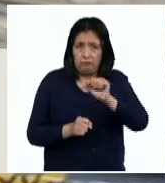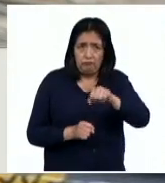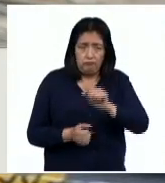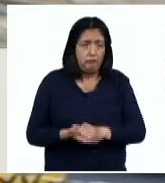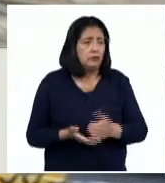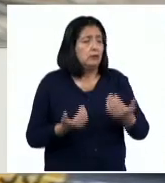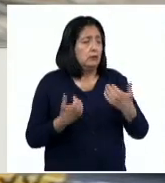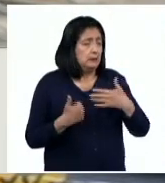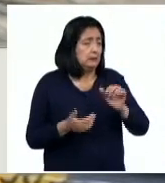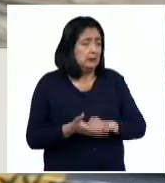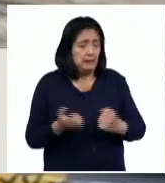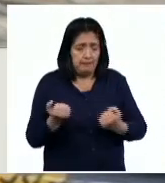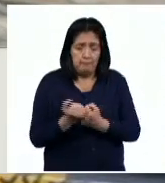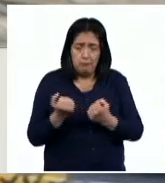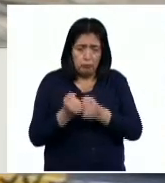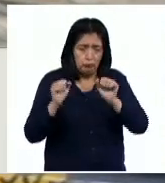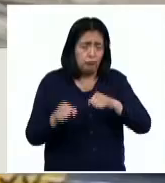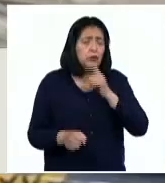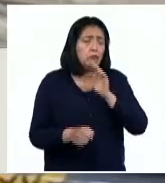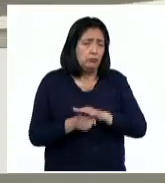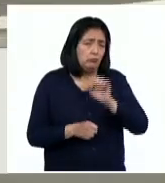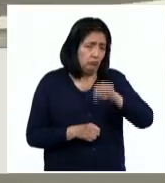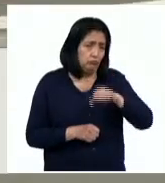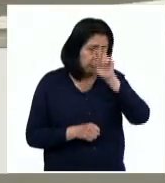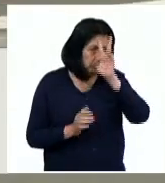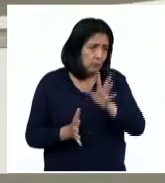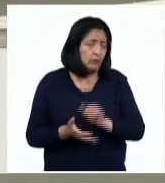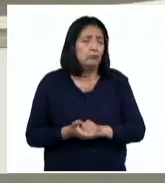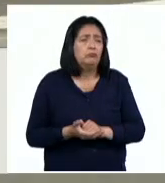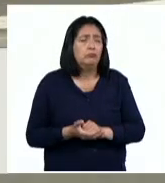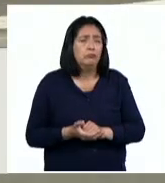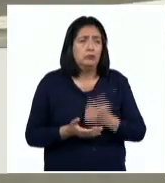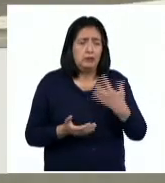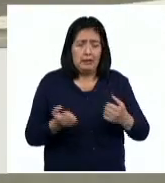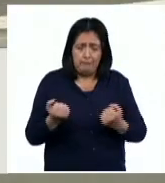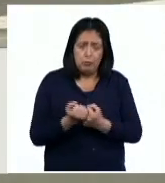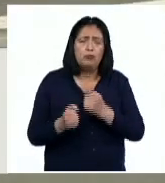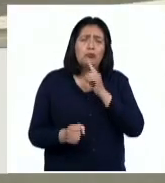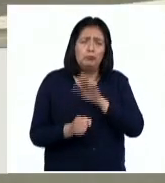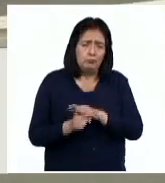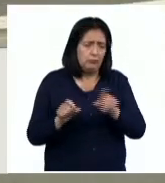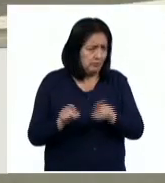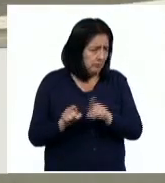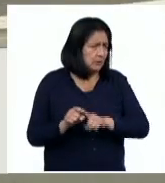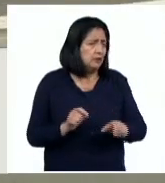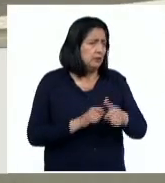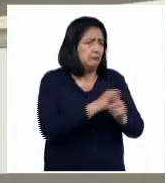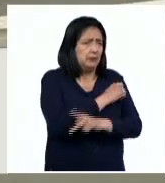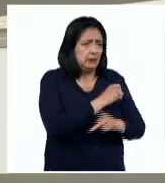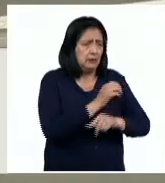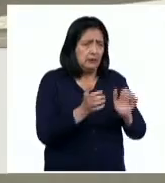de tener el apoyo y compromiso de los peruanos, el apoyo y compromiso también de países